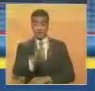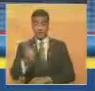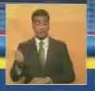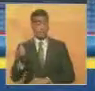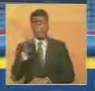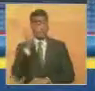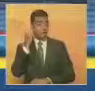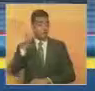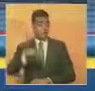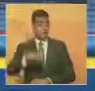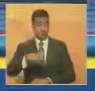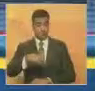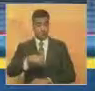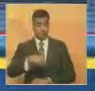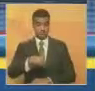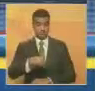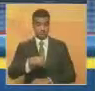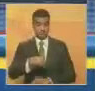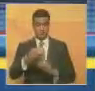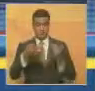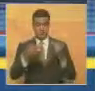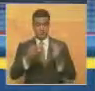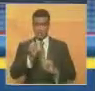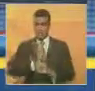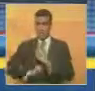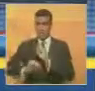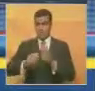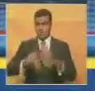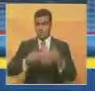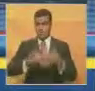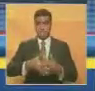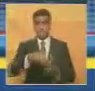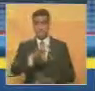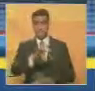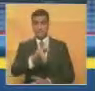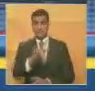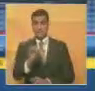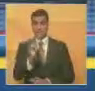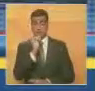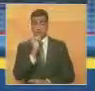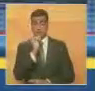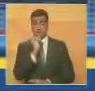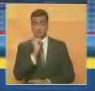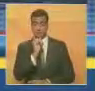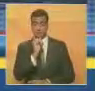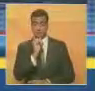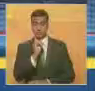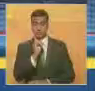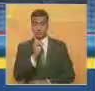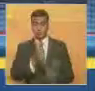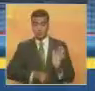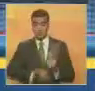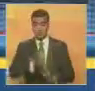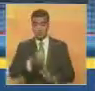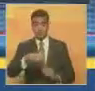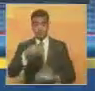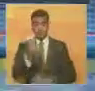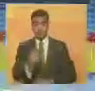demandantes que hoy presentan una demanda contra la empresa francesa pip Seguiremos informándoles acerca de esta noticia en desarrollo y será hasta la